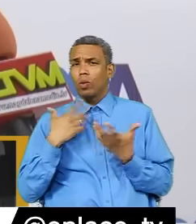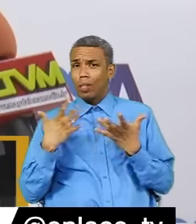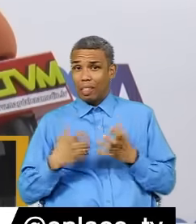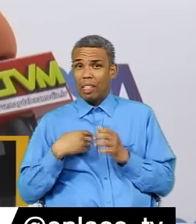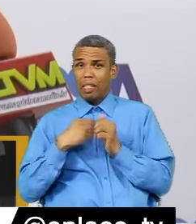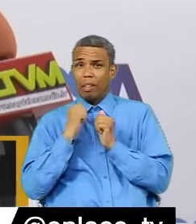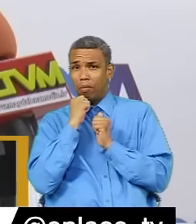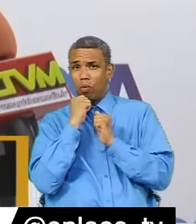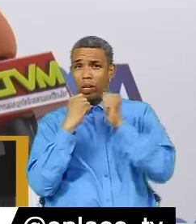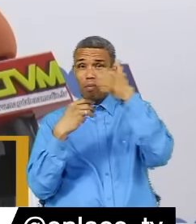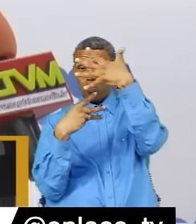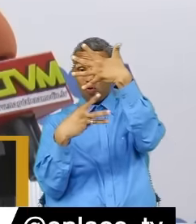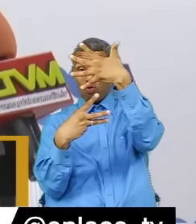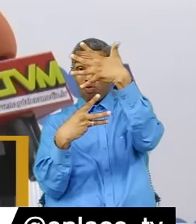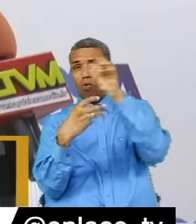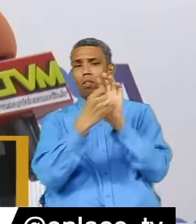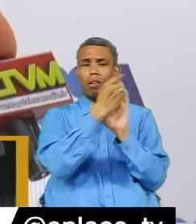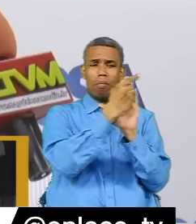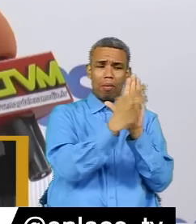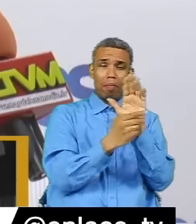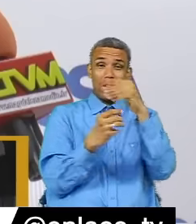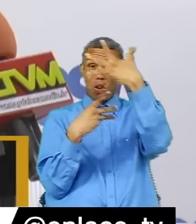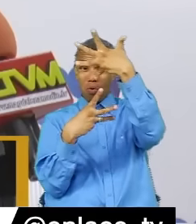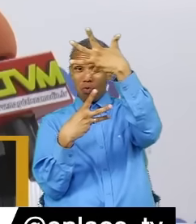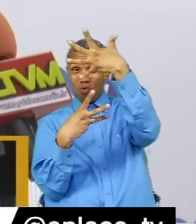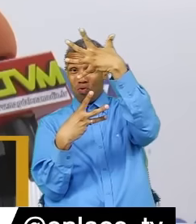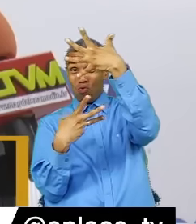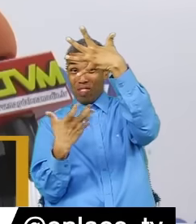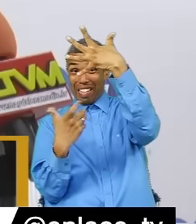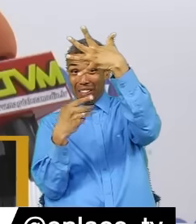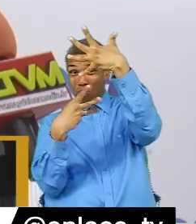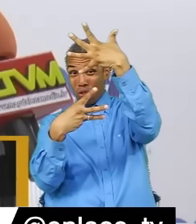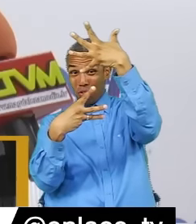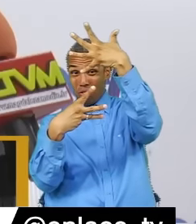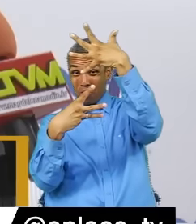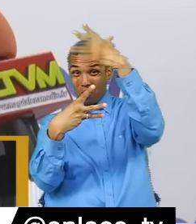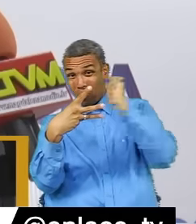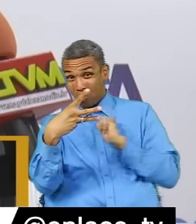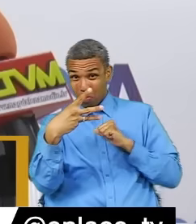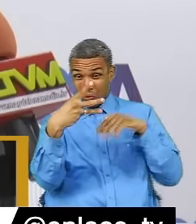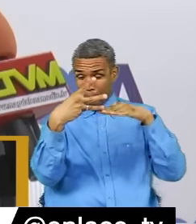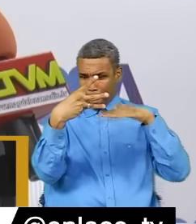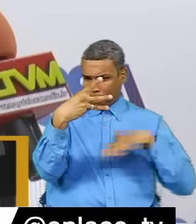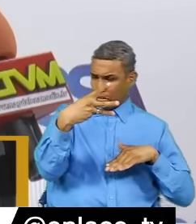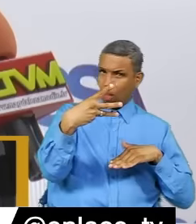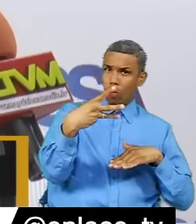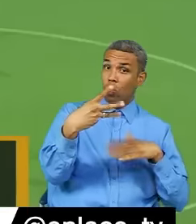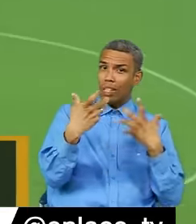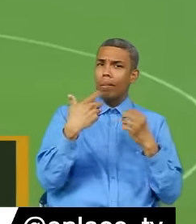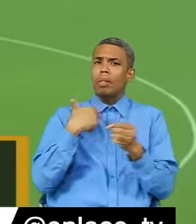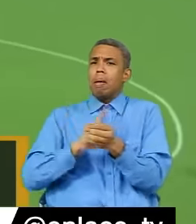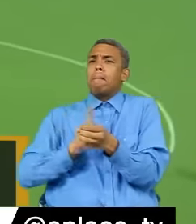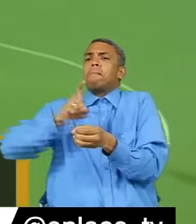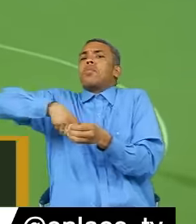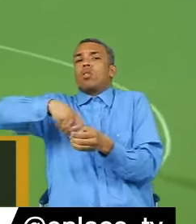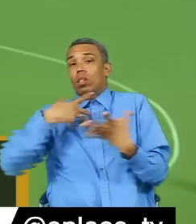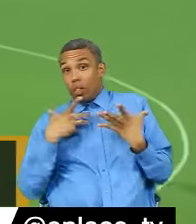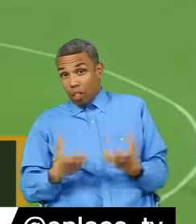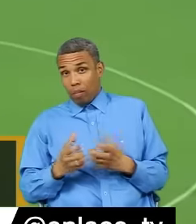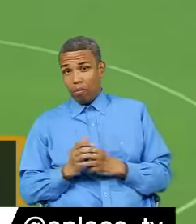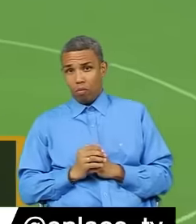todas finales. Y nos habíamos preparado para una final. Y yo les dije que una final no se puede jugar tan mal como jugamos en el primer tiempo. Que